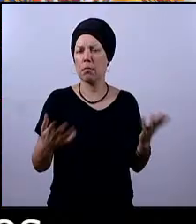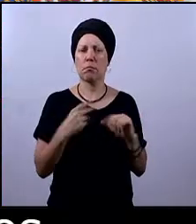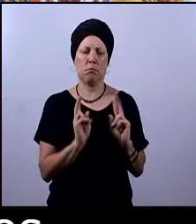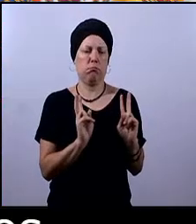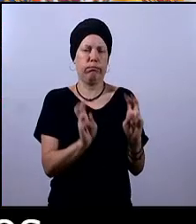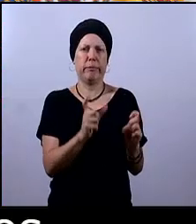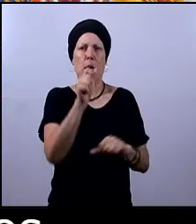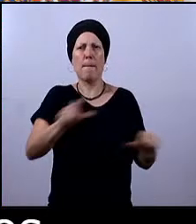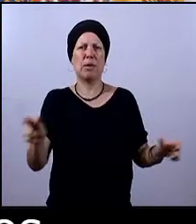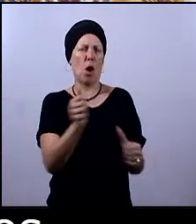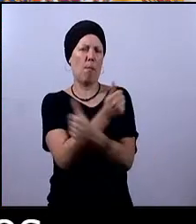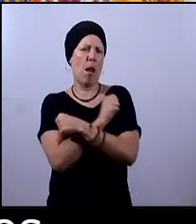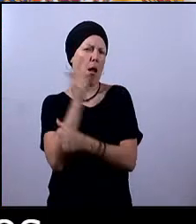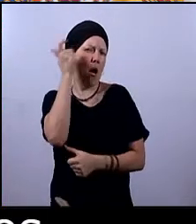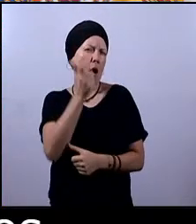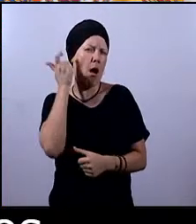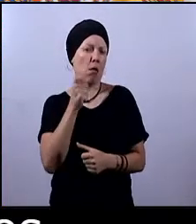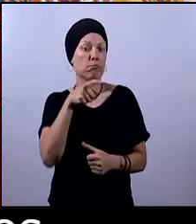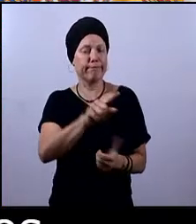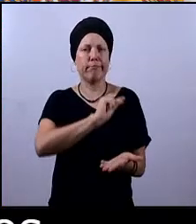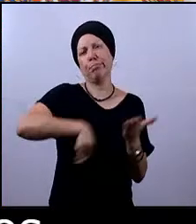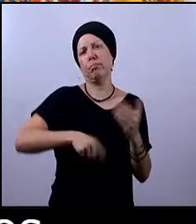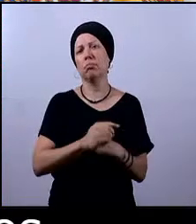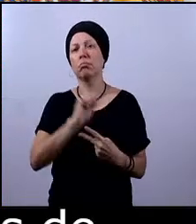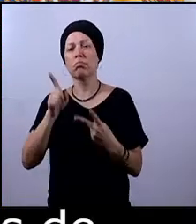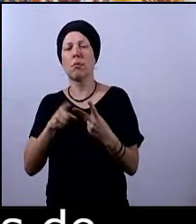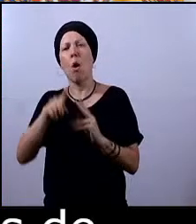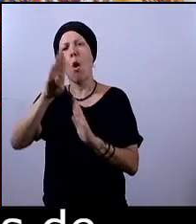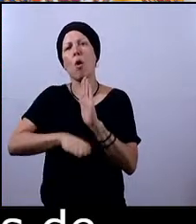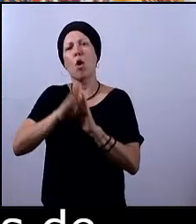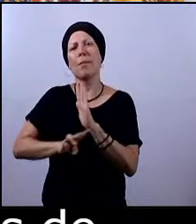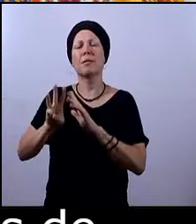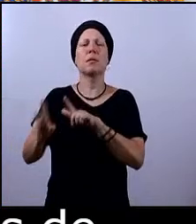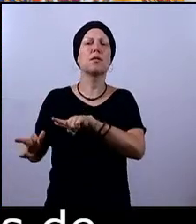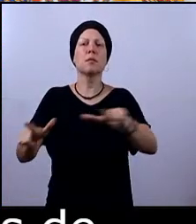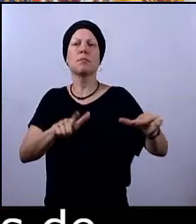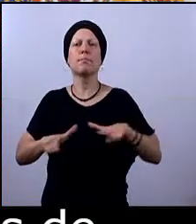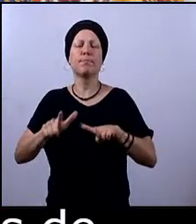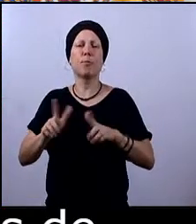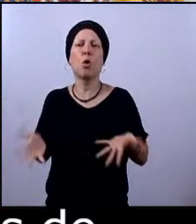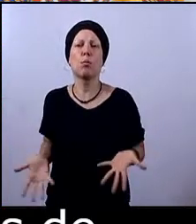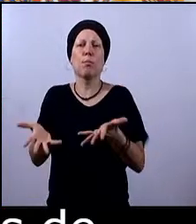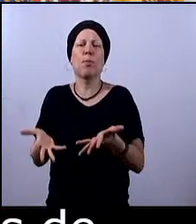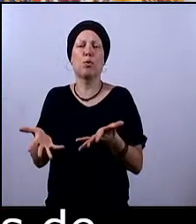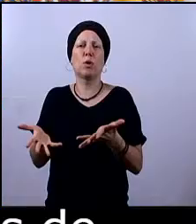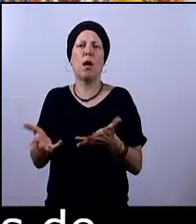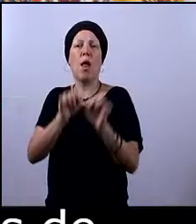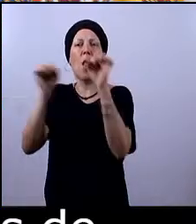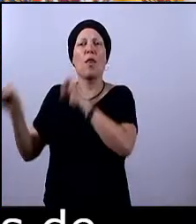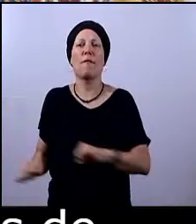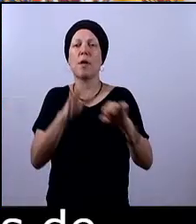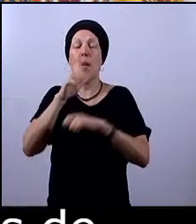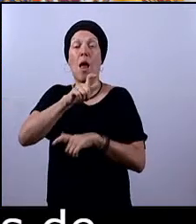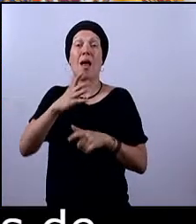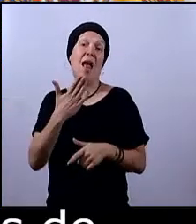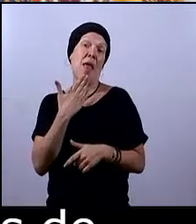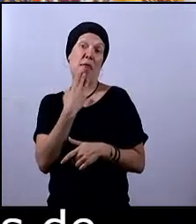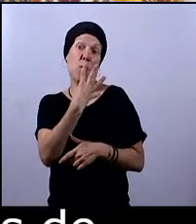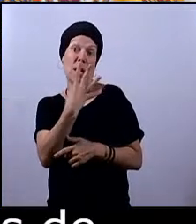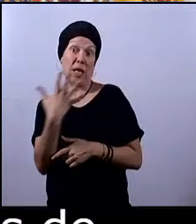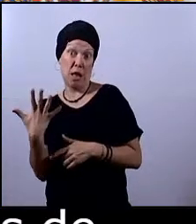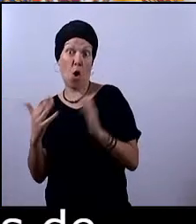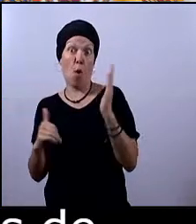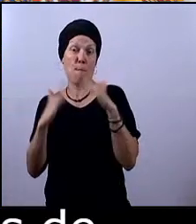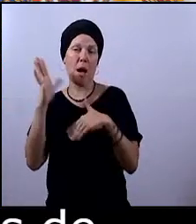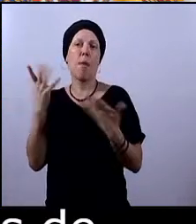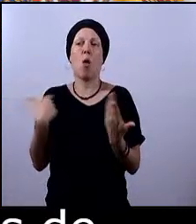iniciales de parados de larga duración, y el programa 3, Bono Impulsa Defensa, para desempleados mayores de 45 años que